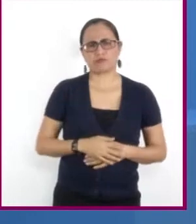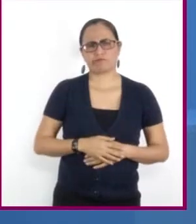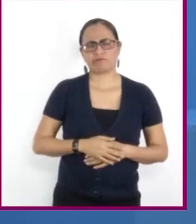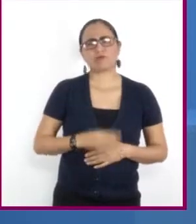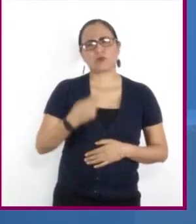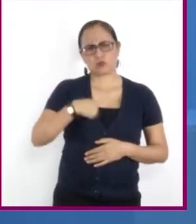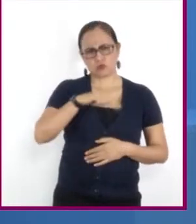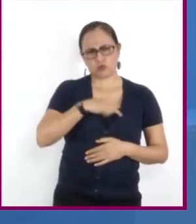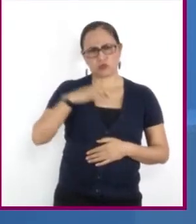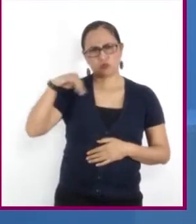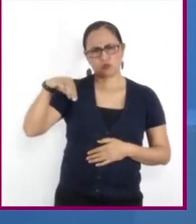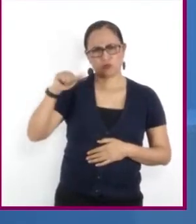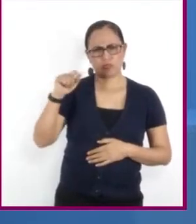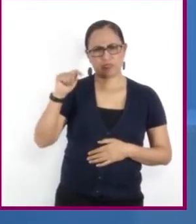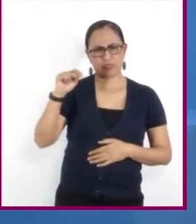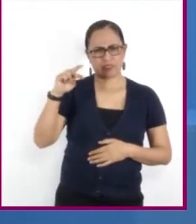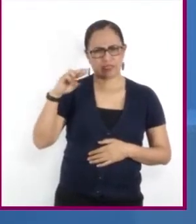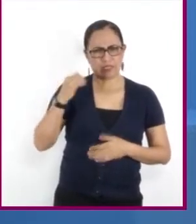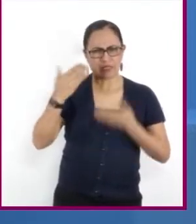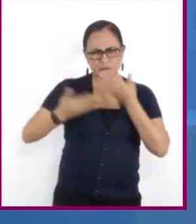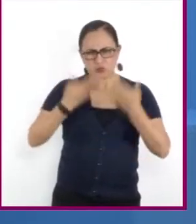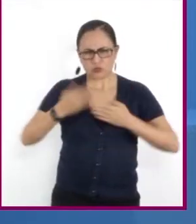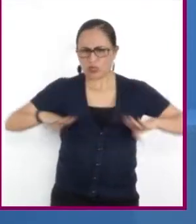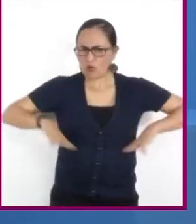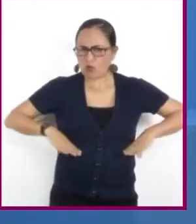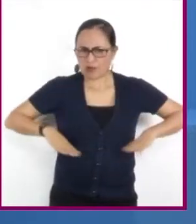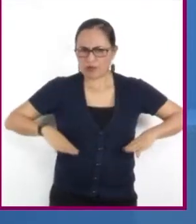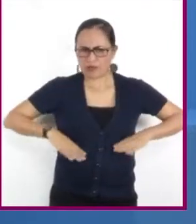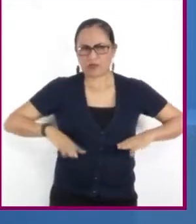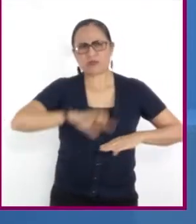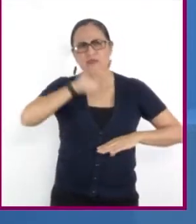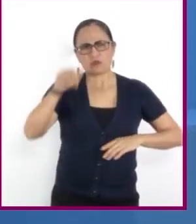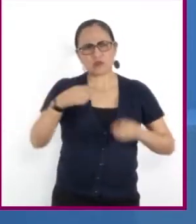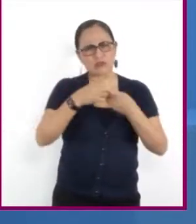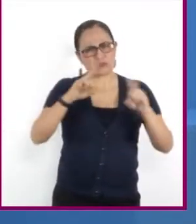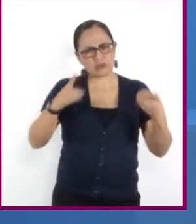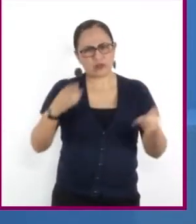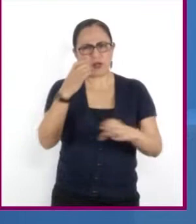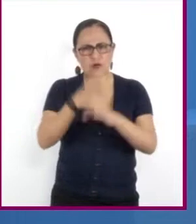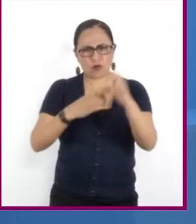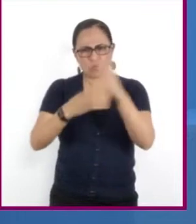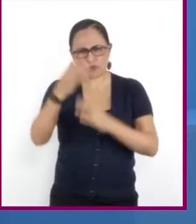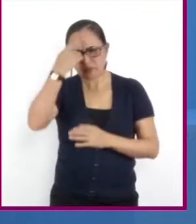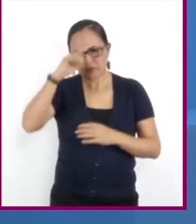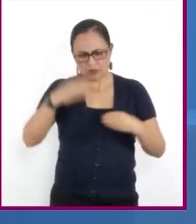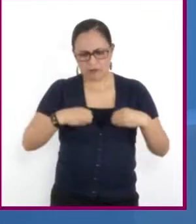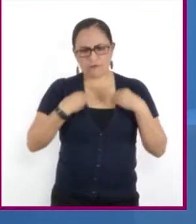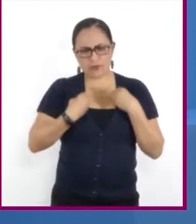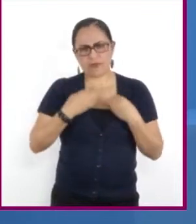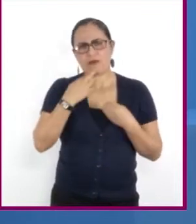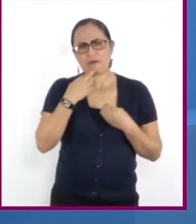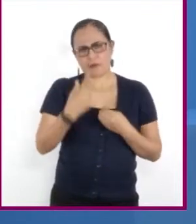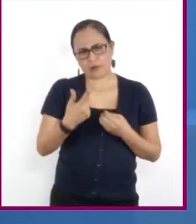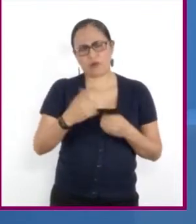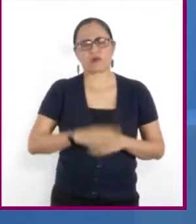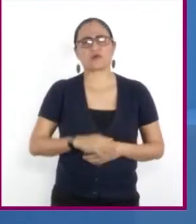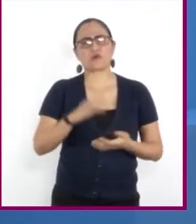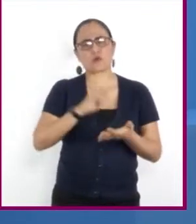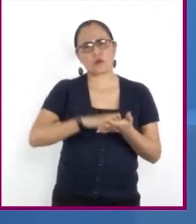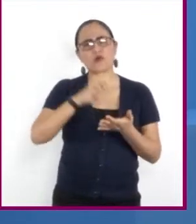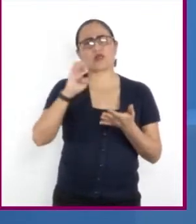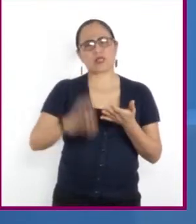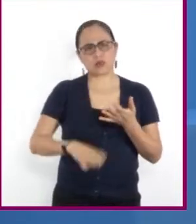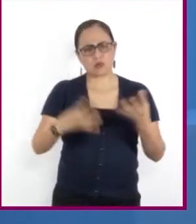porque al conocer sus propiedades podemos desarrollar diferentes artículos que faciliten nuestra vida. Por ejemplo,